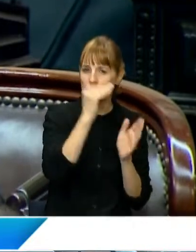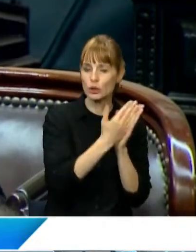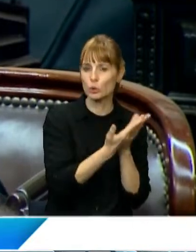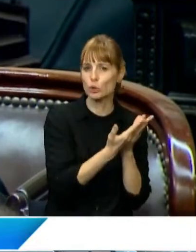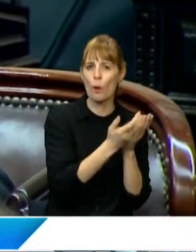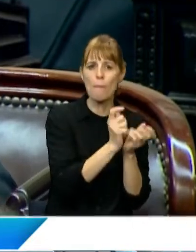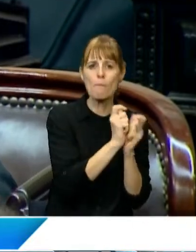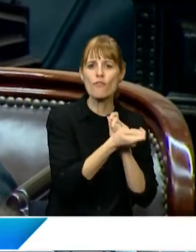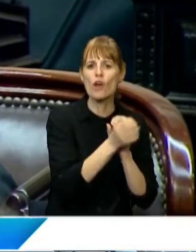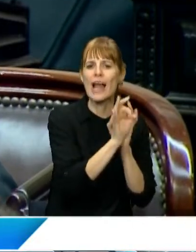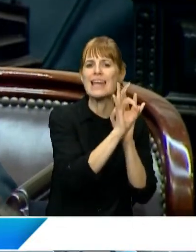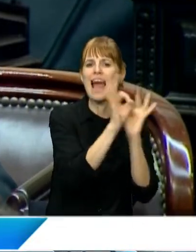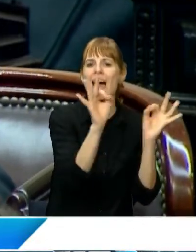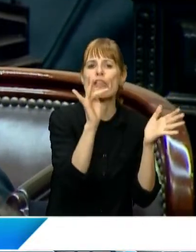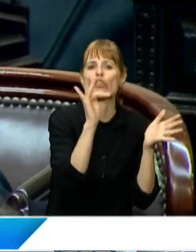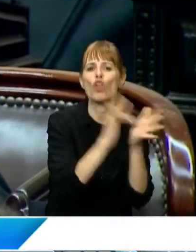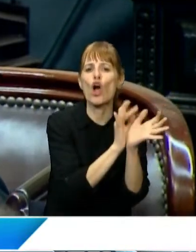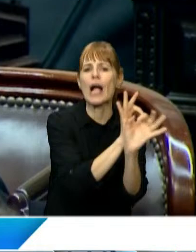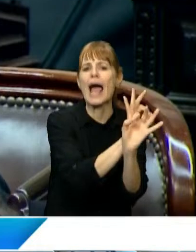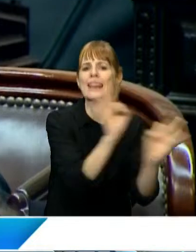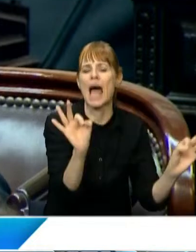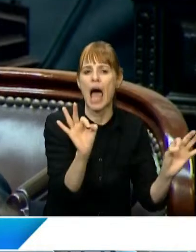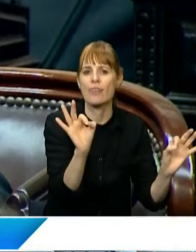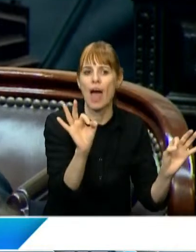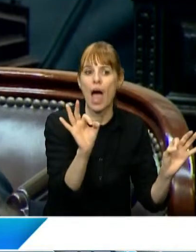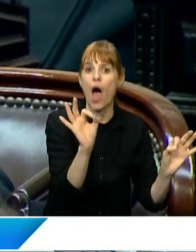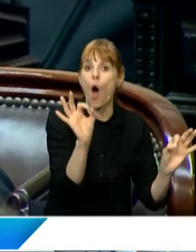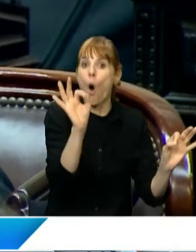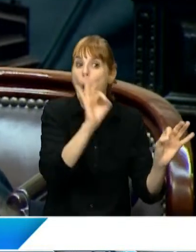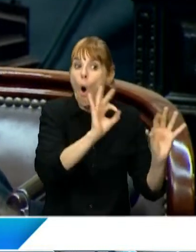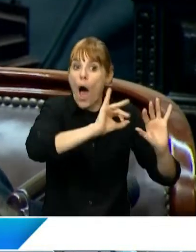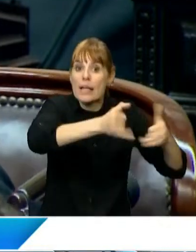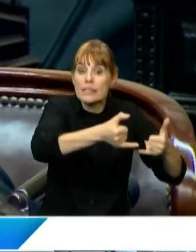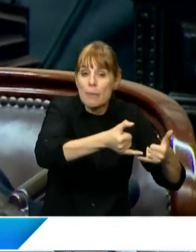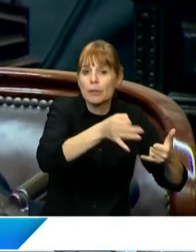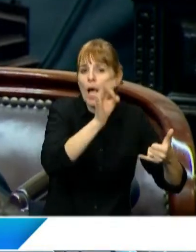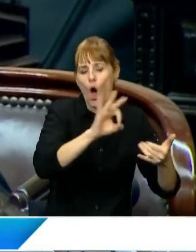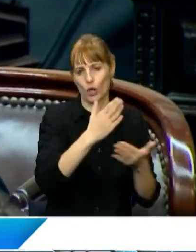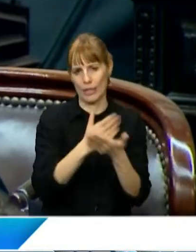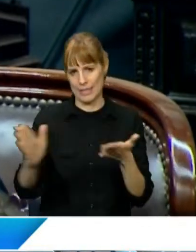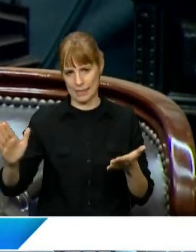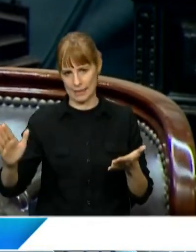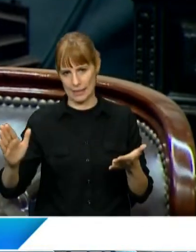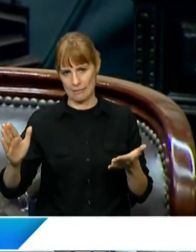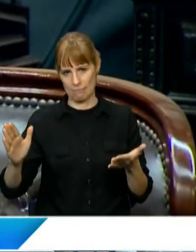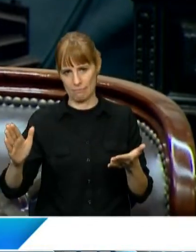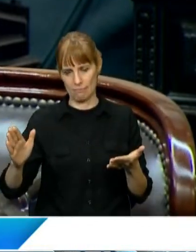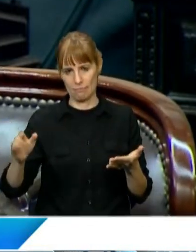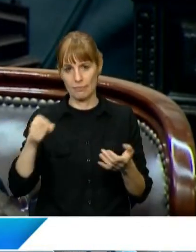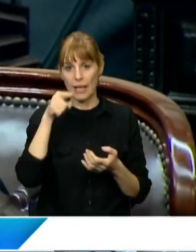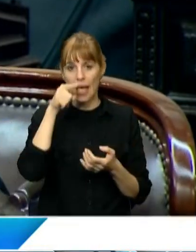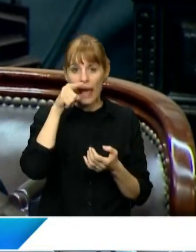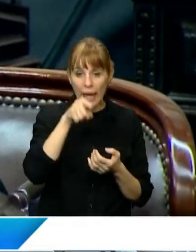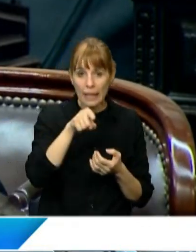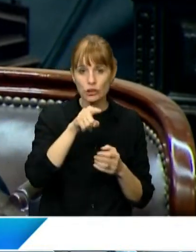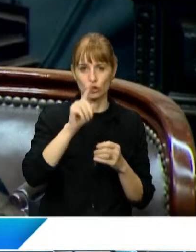una coma, nada. O las aceptamos o las rechazamos. Y en ese sentido, desde Innovación Federal vamos